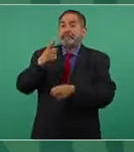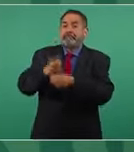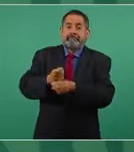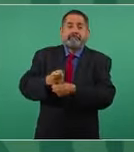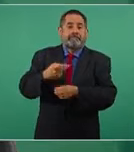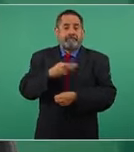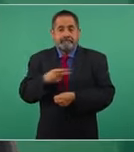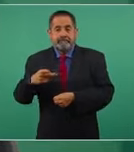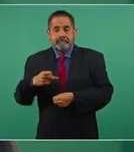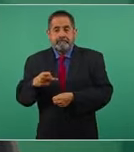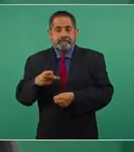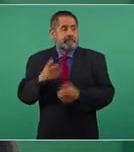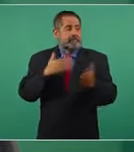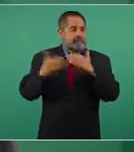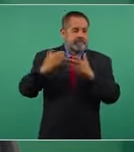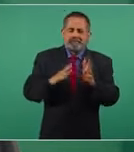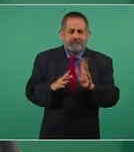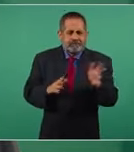llegamos al gobierno.